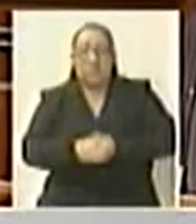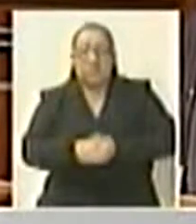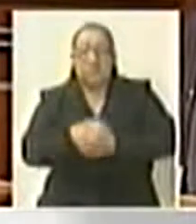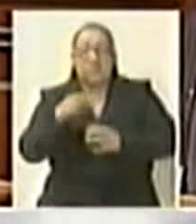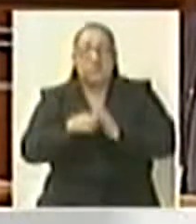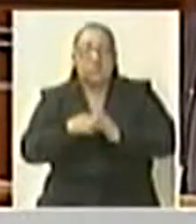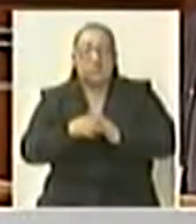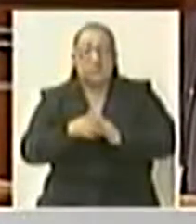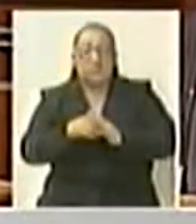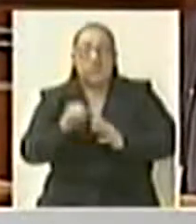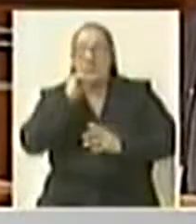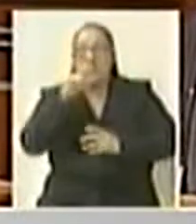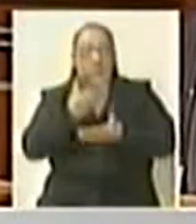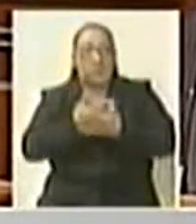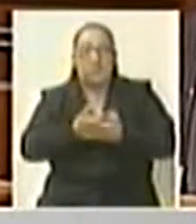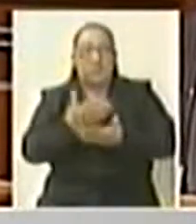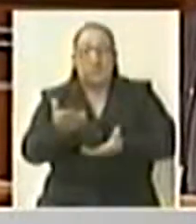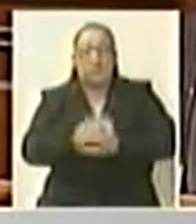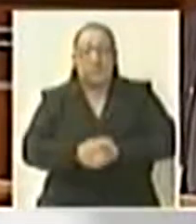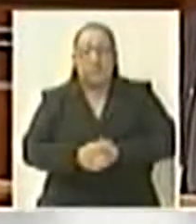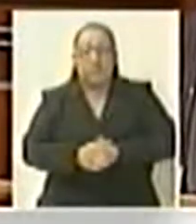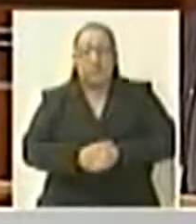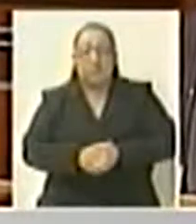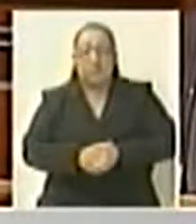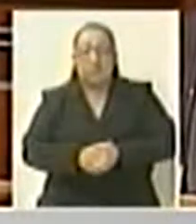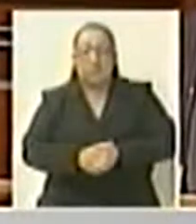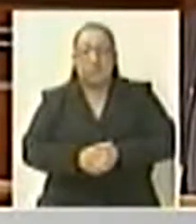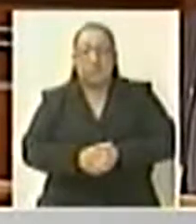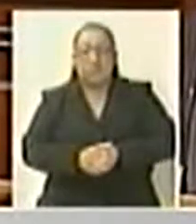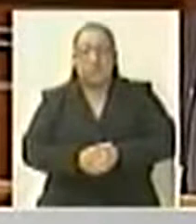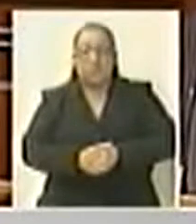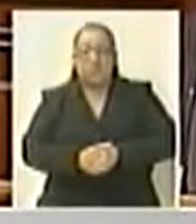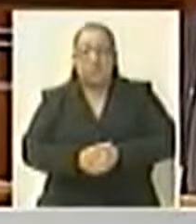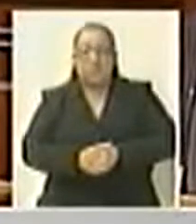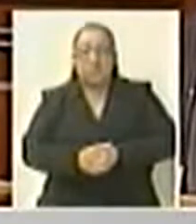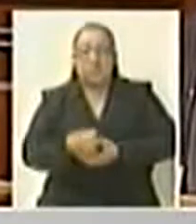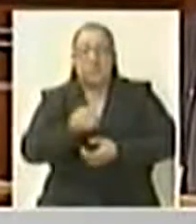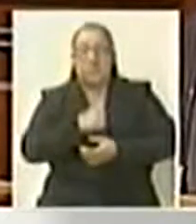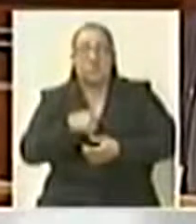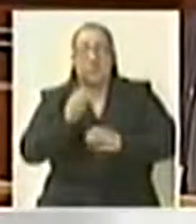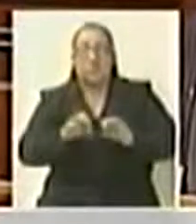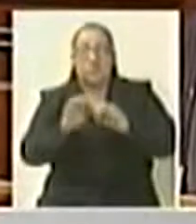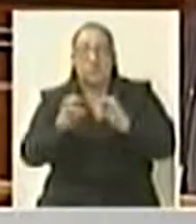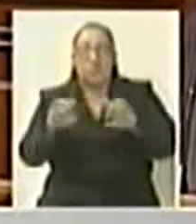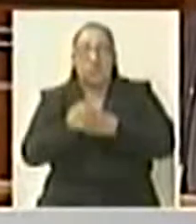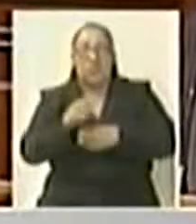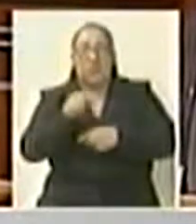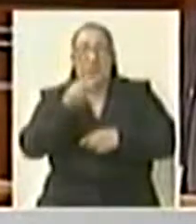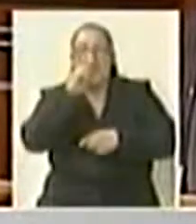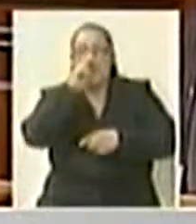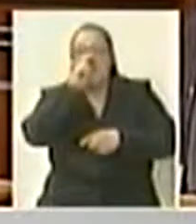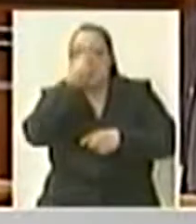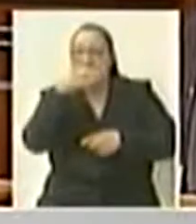el proyecto carece de este sustento. Entonces, señores, sería aconsejable tener esto, ya